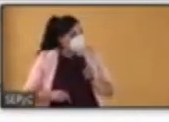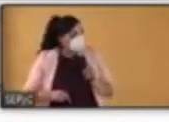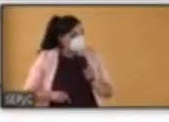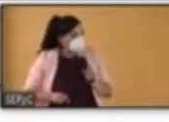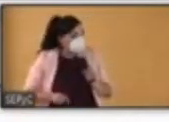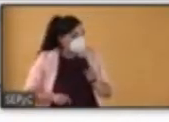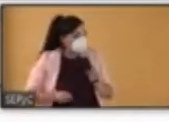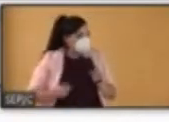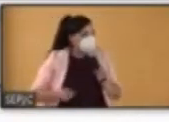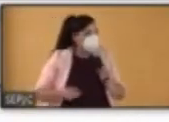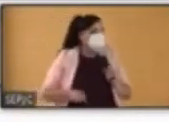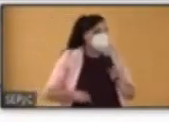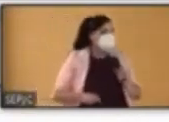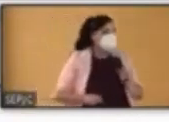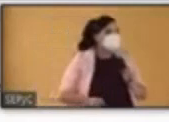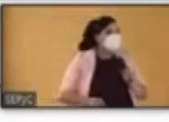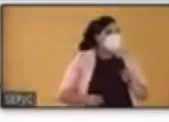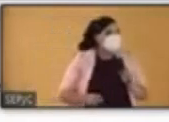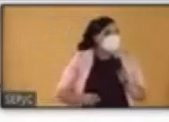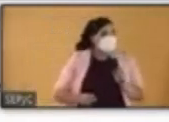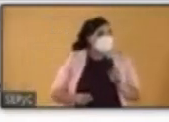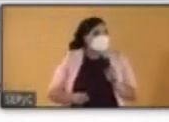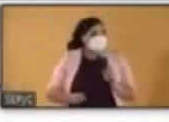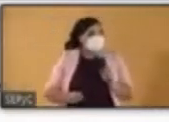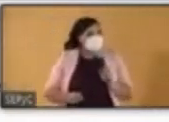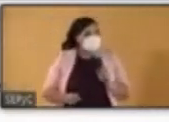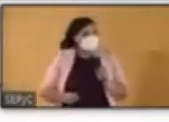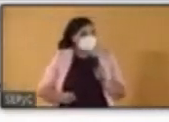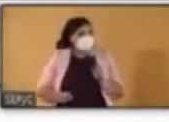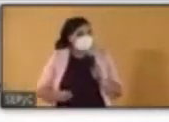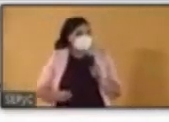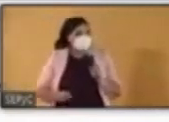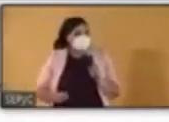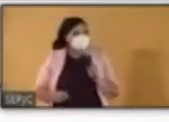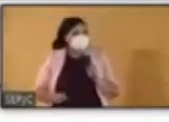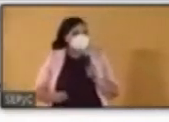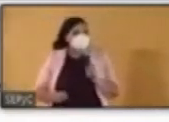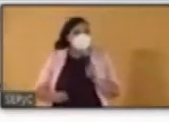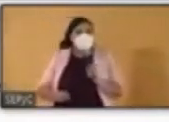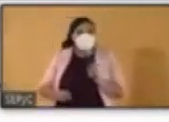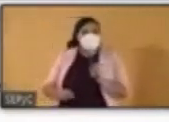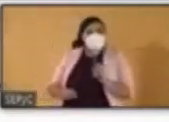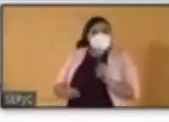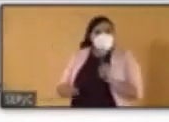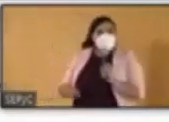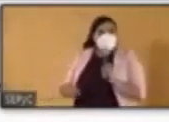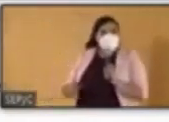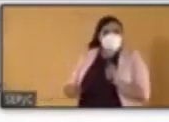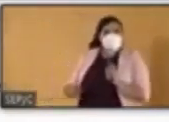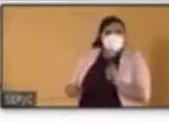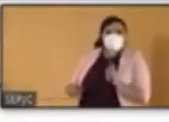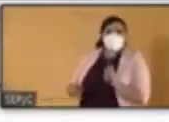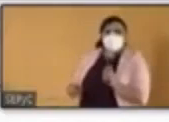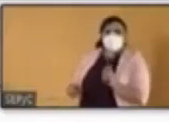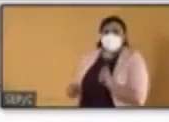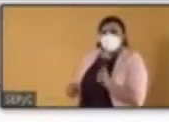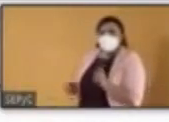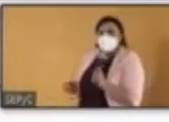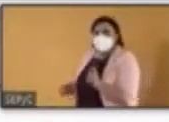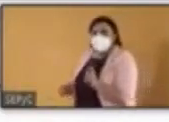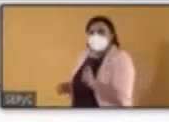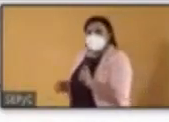es necesario mencionarles también que en algunos apartados el sistema, probablemente algunos de nosotros tengamos